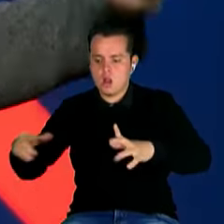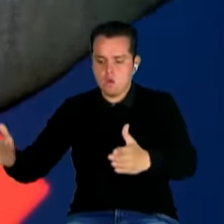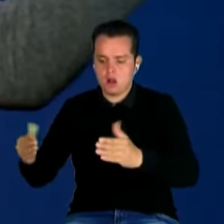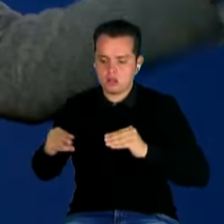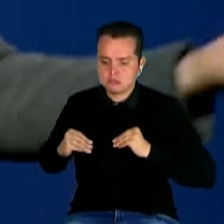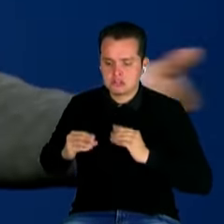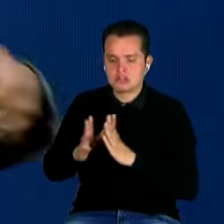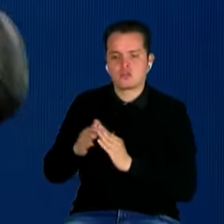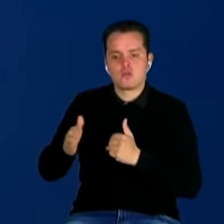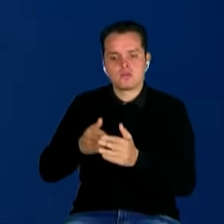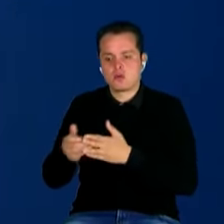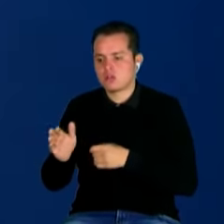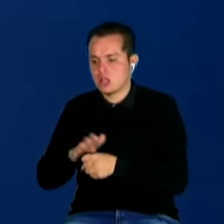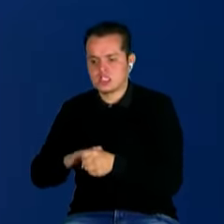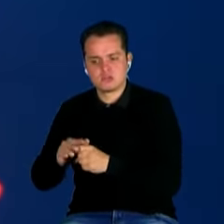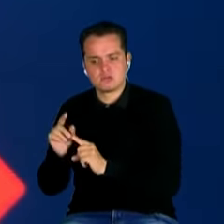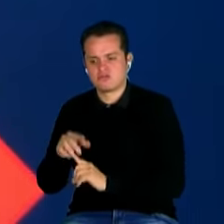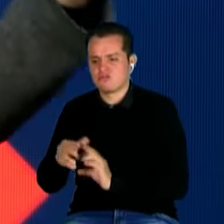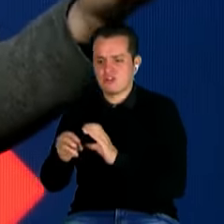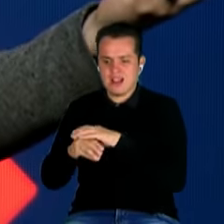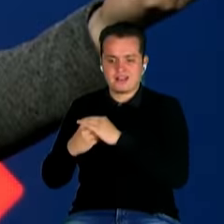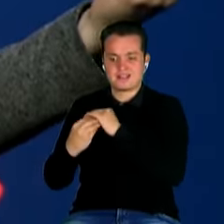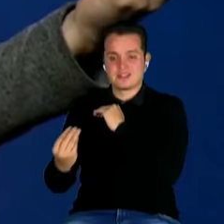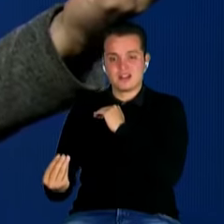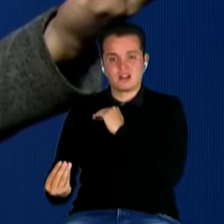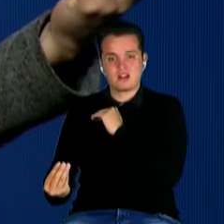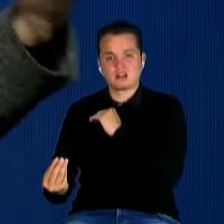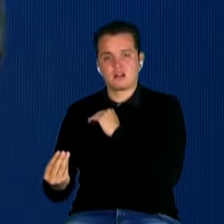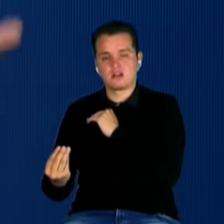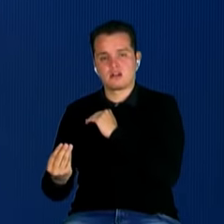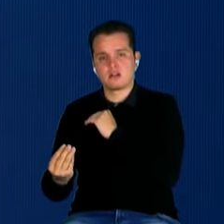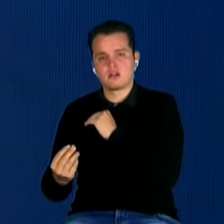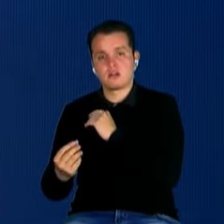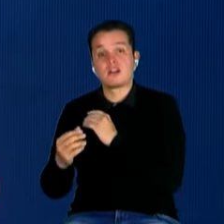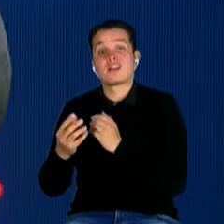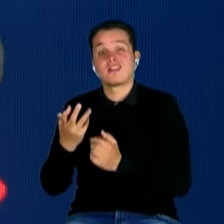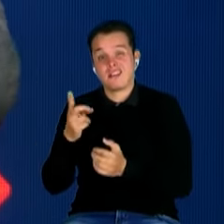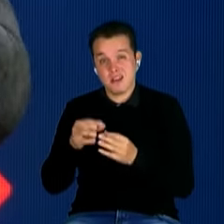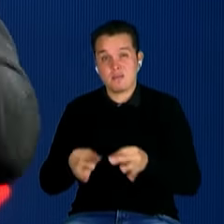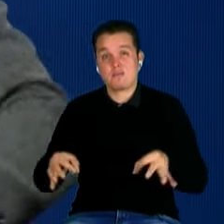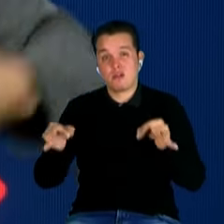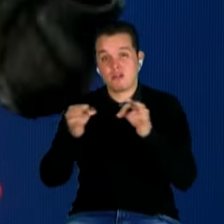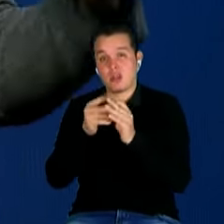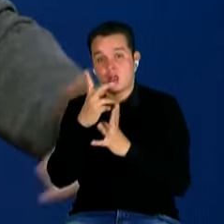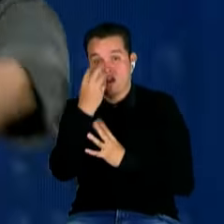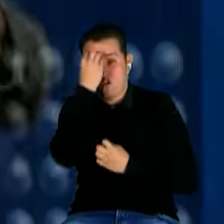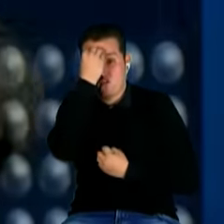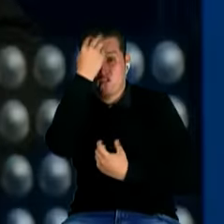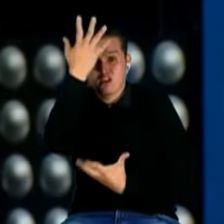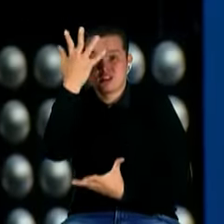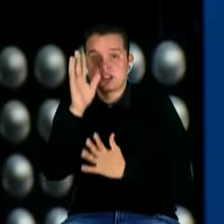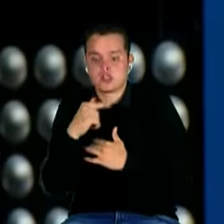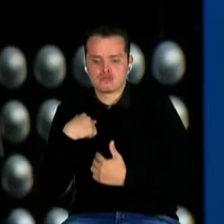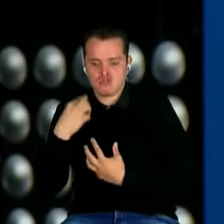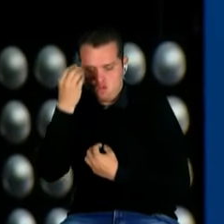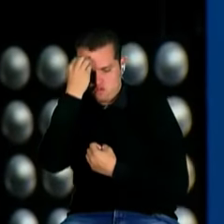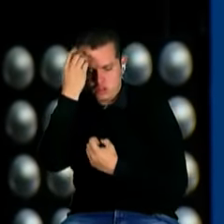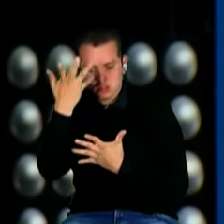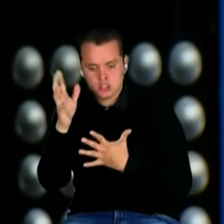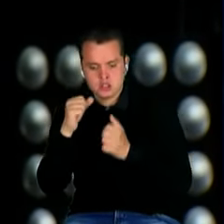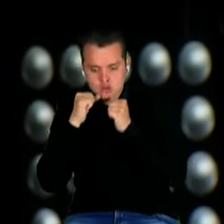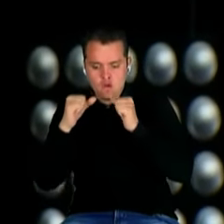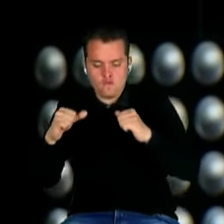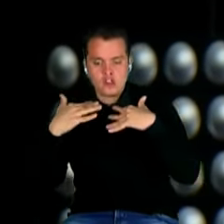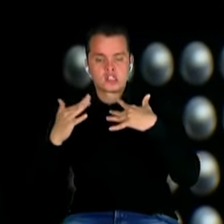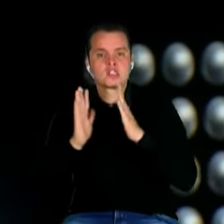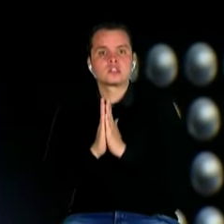entreguen, no importa la condición externa, no importa. Lo que Dios ha demandado y me ha pedido es que yo obedezca, y como yo obedecí, soy